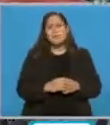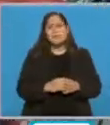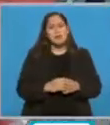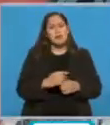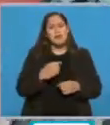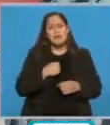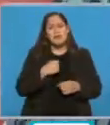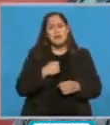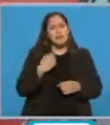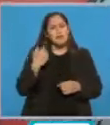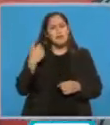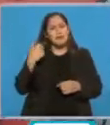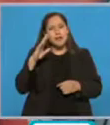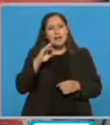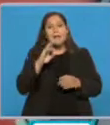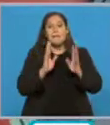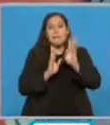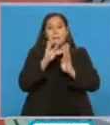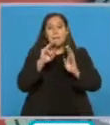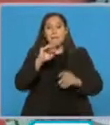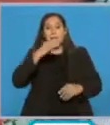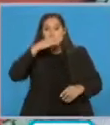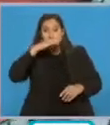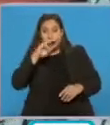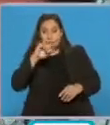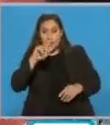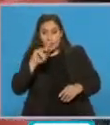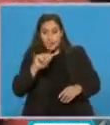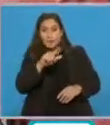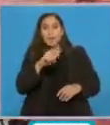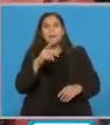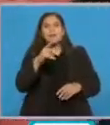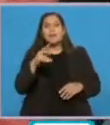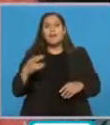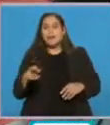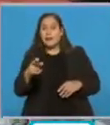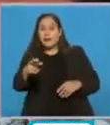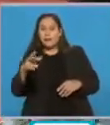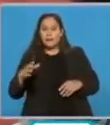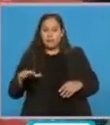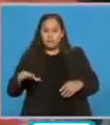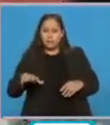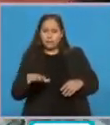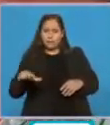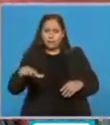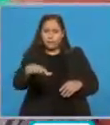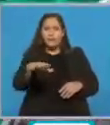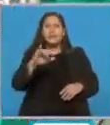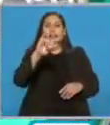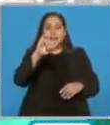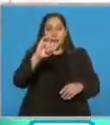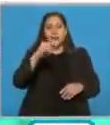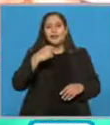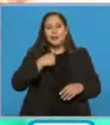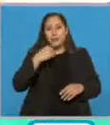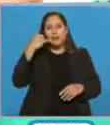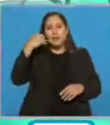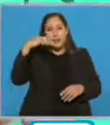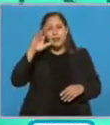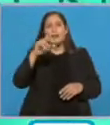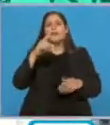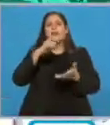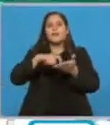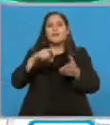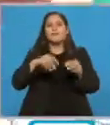yo ya... ¿Andaban en las milpas allá o en el canal, en el río? No, pues iba yo luego a traer